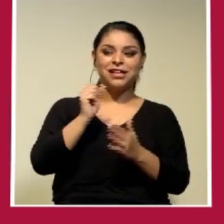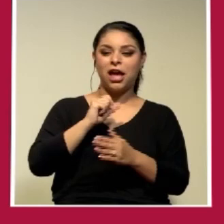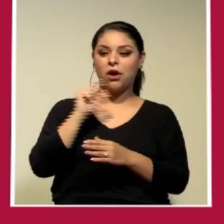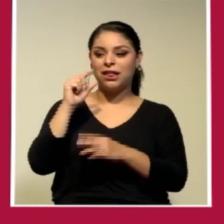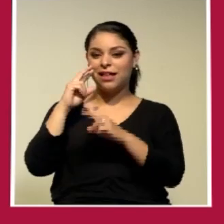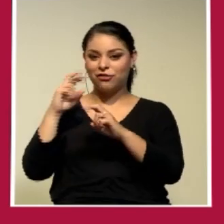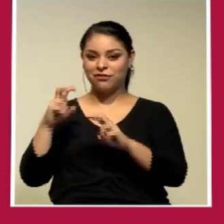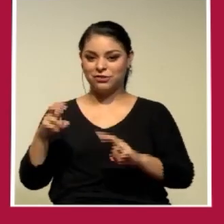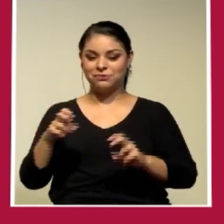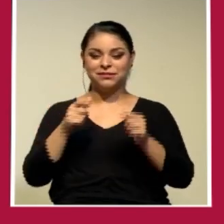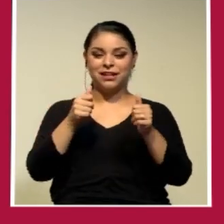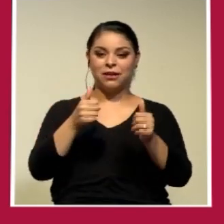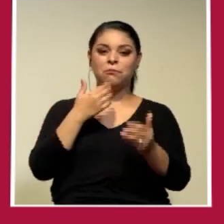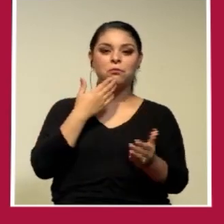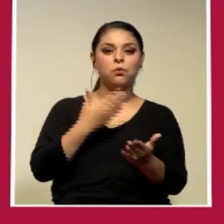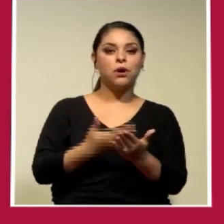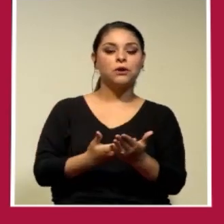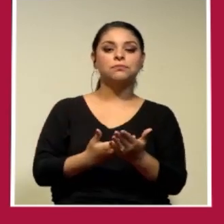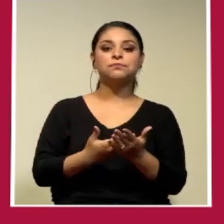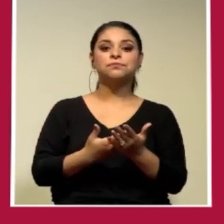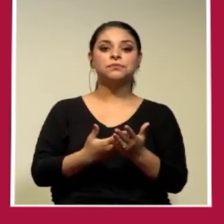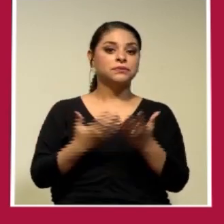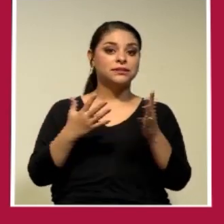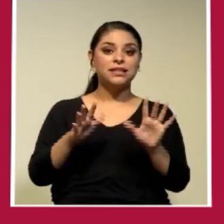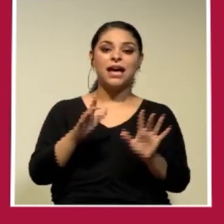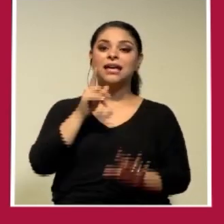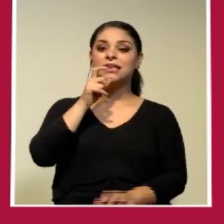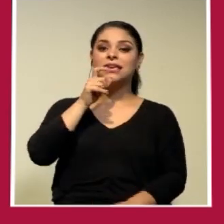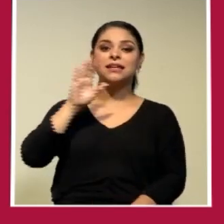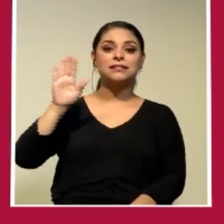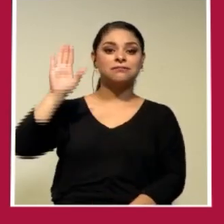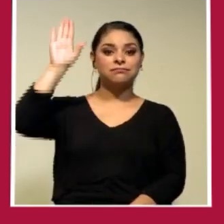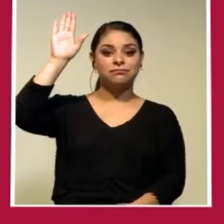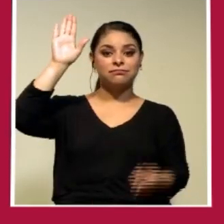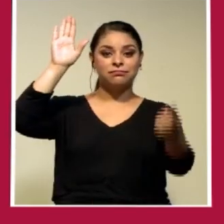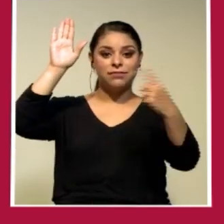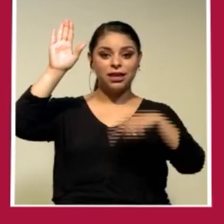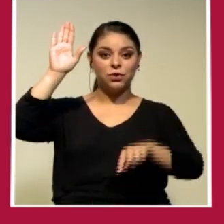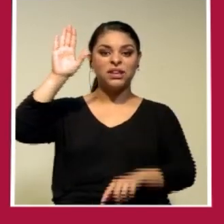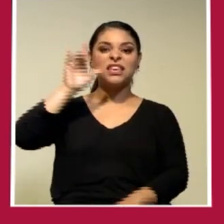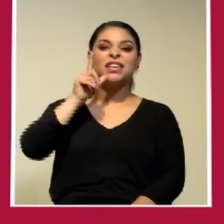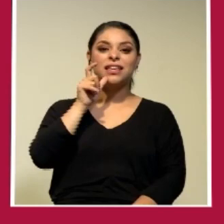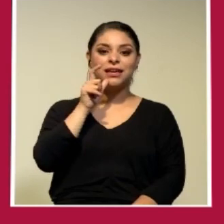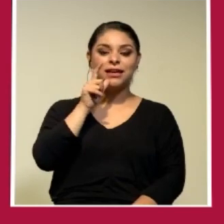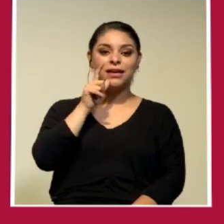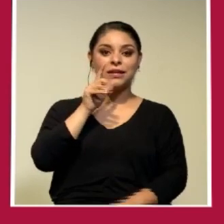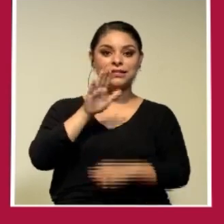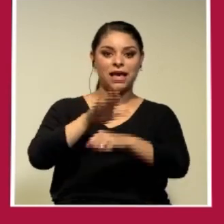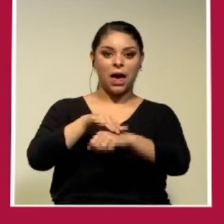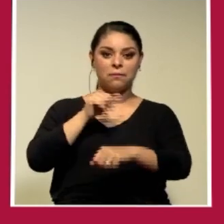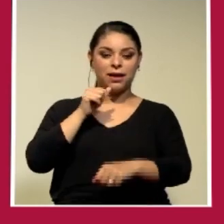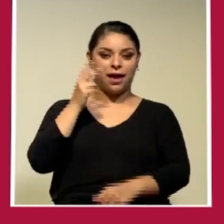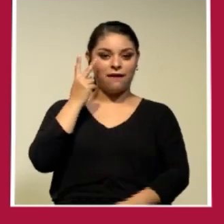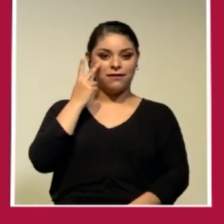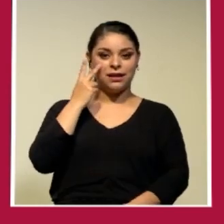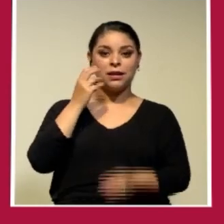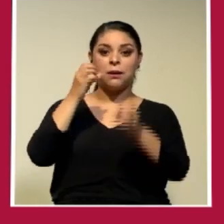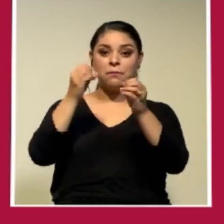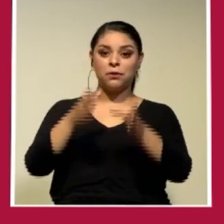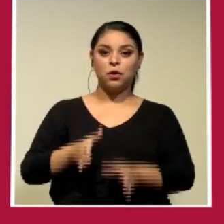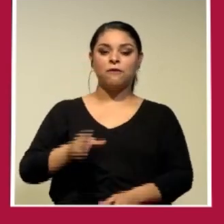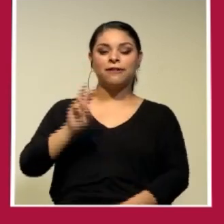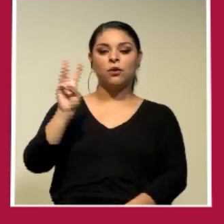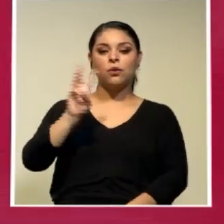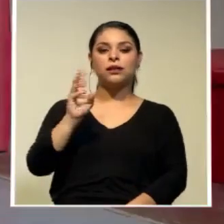Sí, listo. Bueno, ya vimos esto. ¿Y quiénes estamos? Muy importante. Llame, niña. Muy importante, vamos a ver. Niña